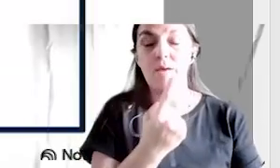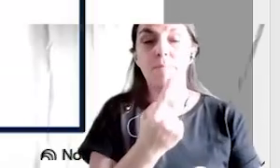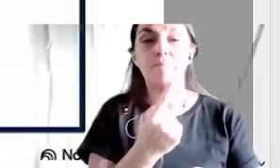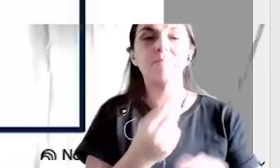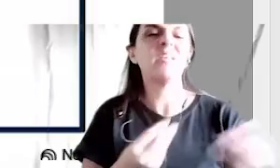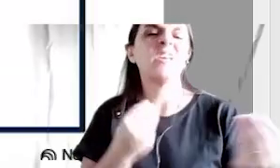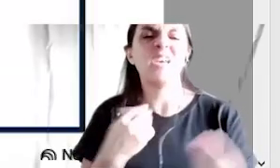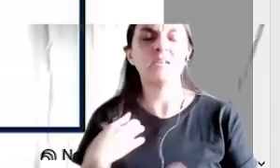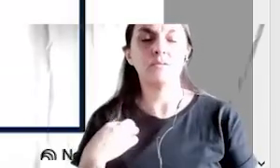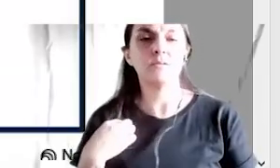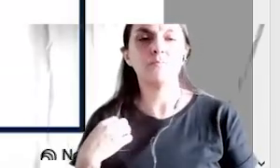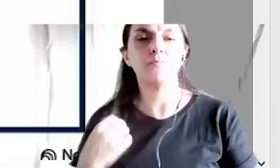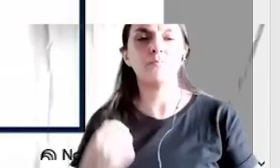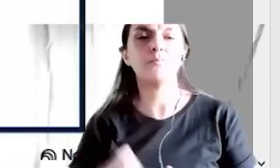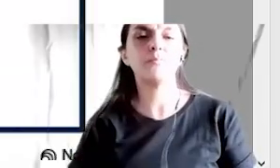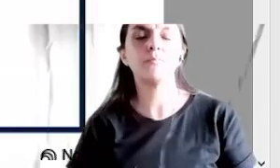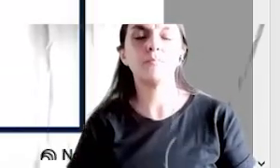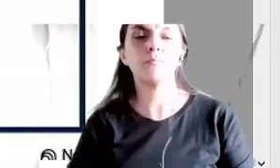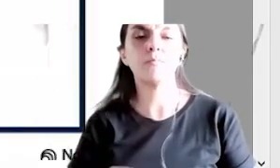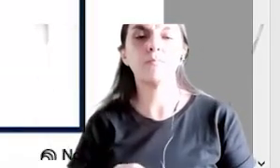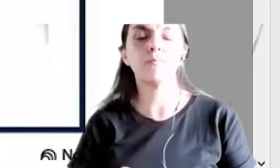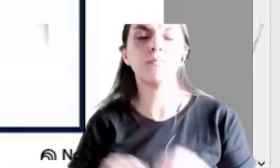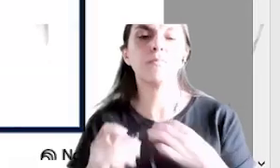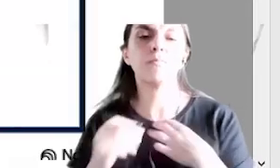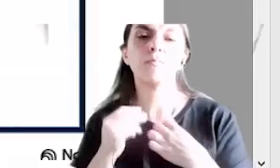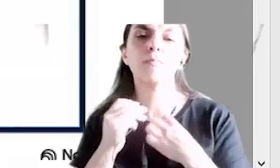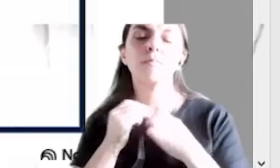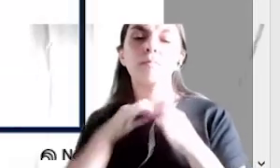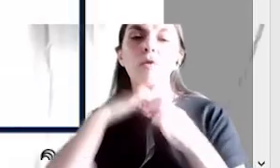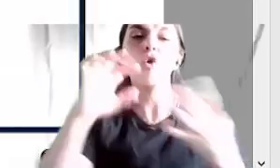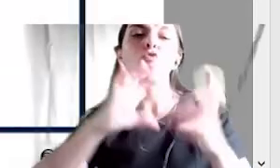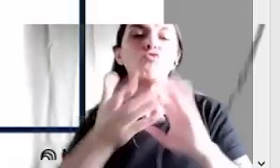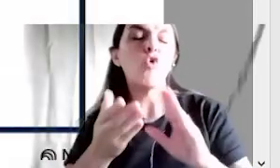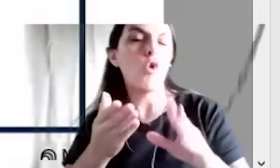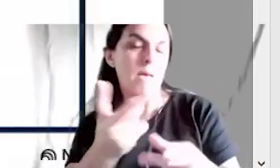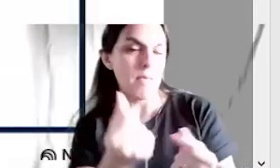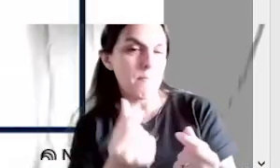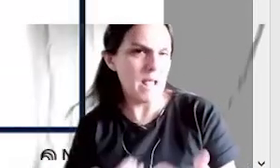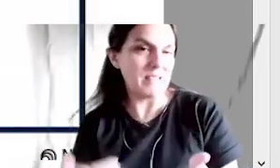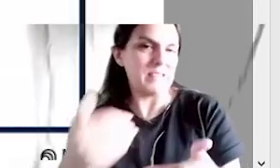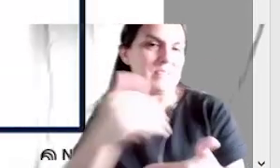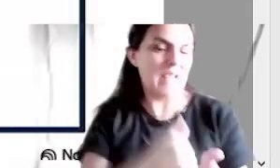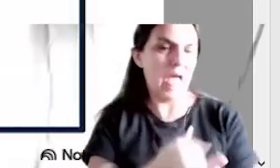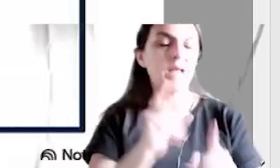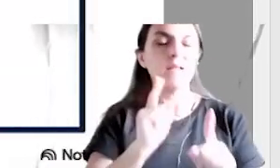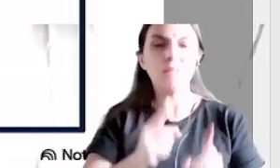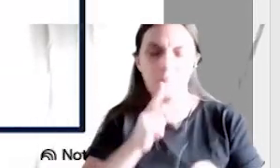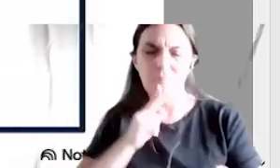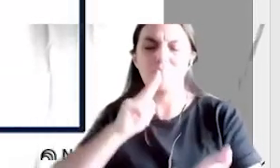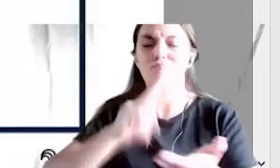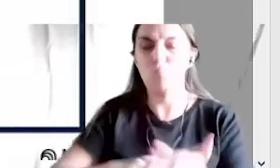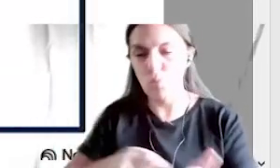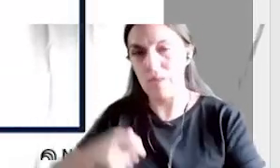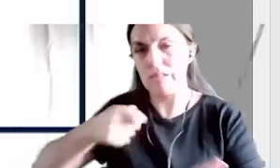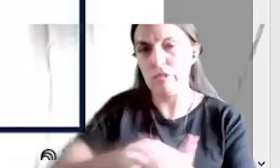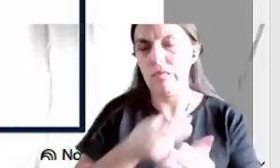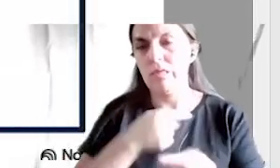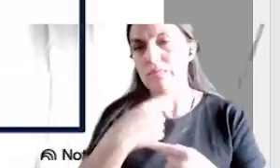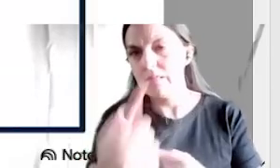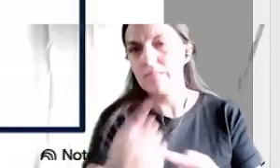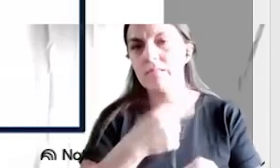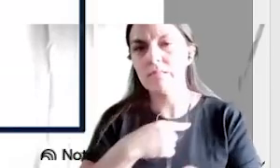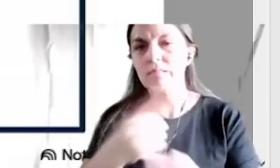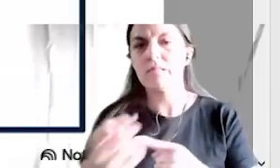donde la metodología tanto de ingresos, la imputación de ingresos y egresos se aplica